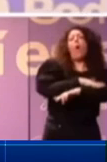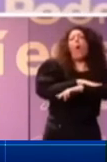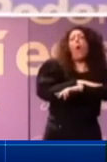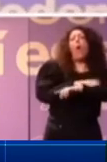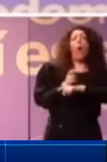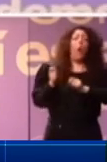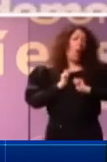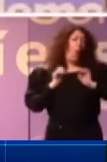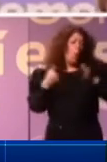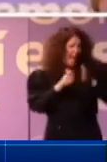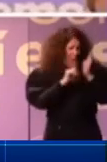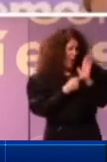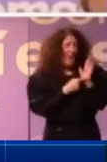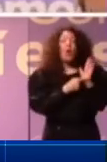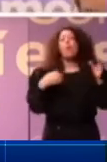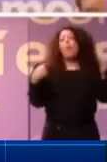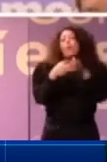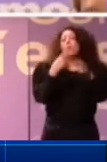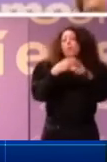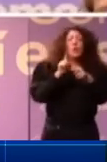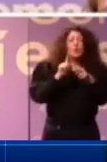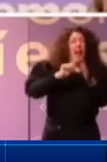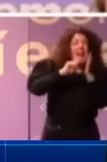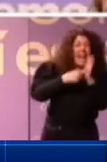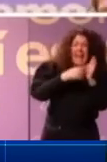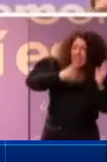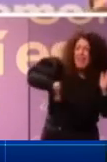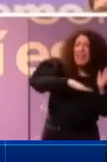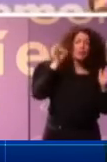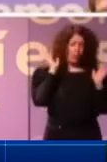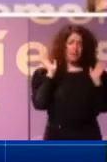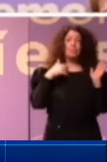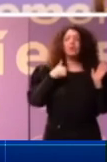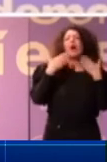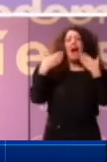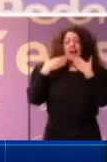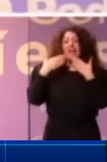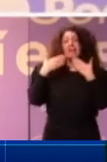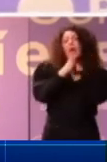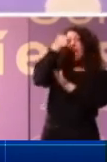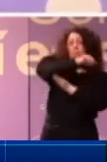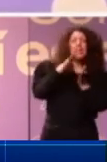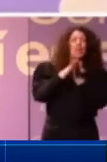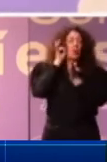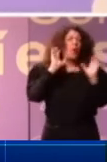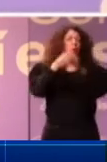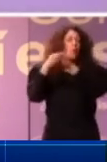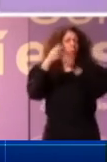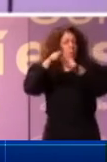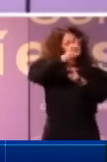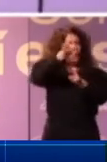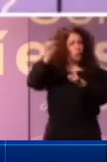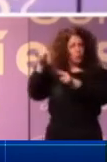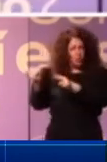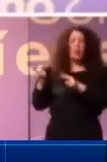son los herederos de ese derecho antirromano, de ese derecho bárbaro que se impuso al final por la caída del imperio romano. Yo es que cada vez lo veo más claro, realmente